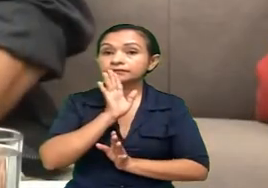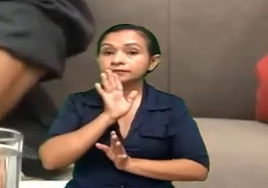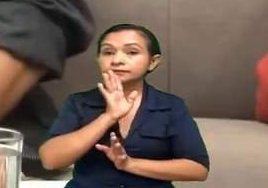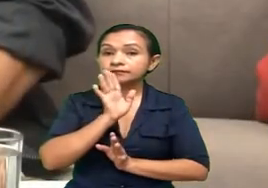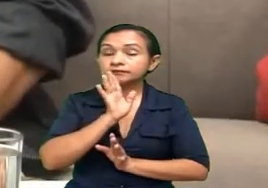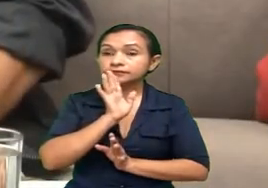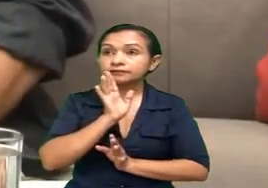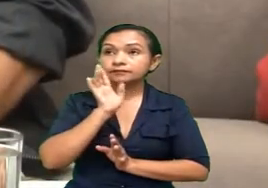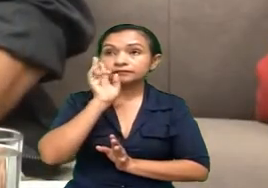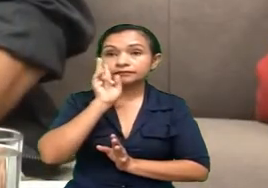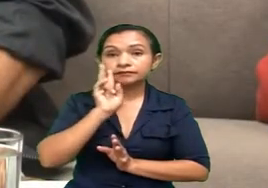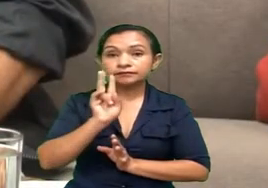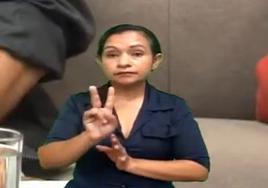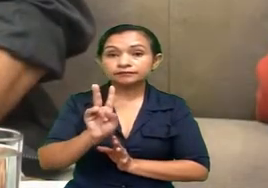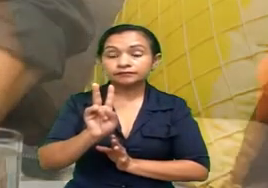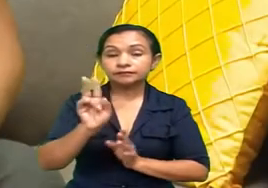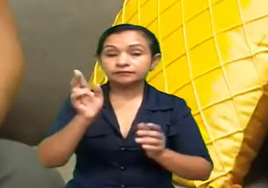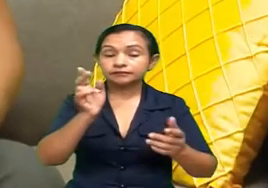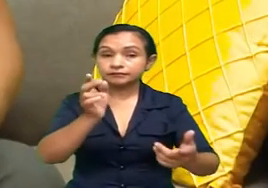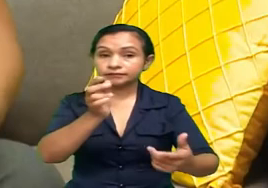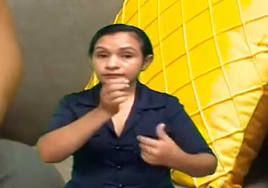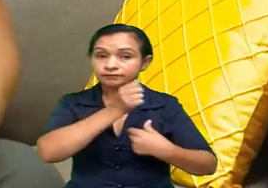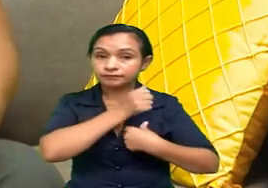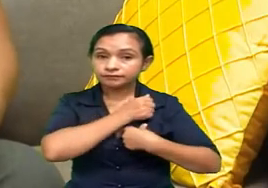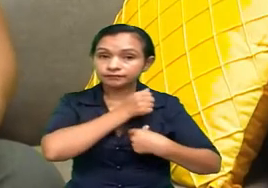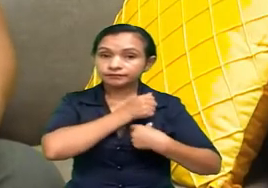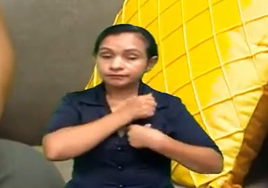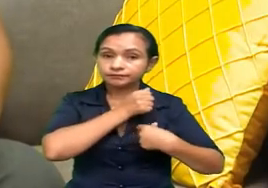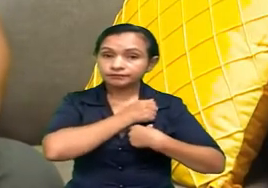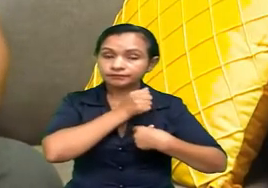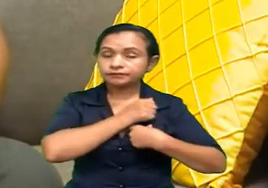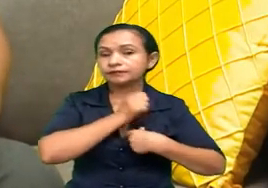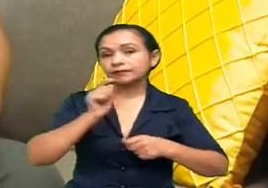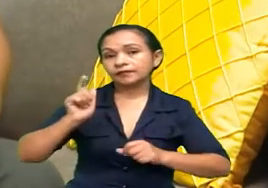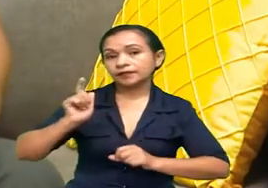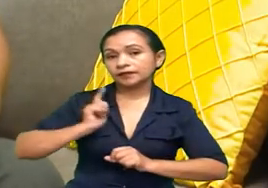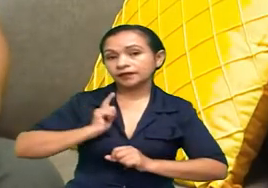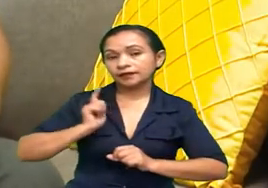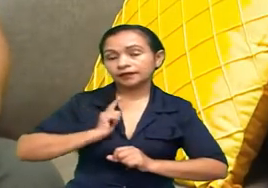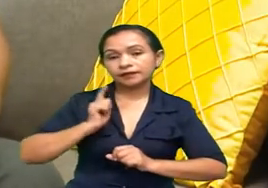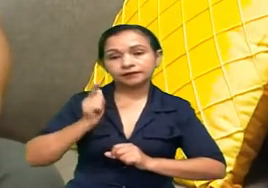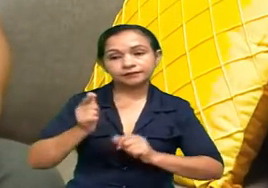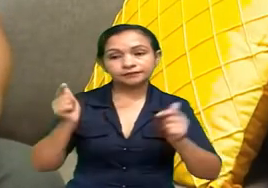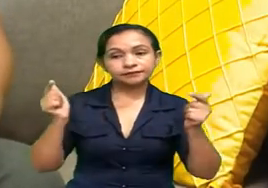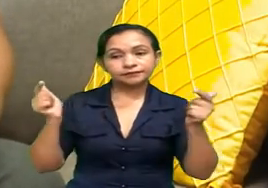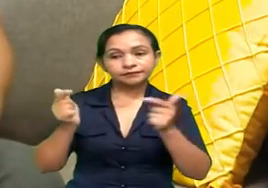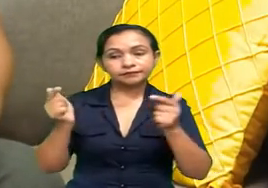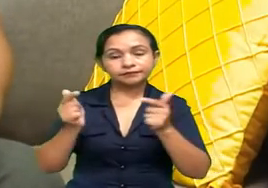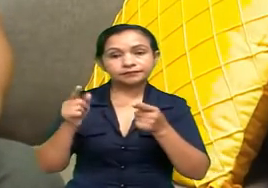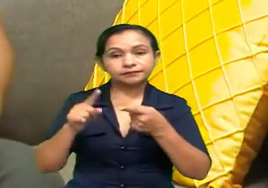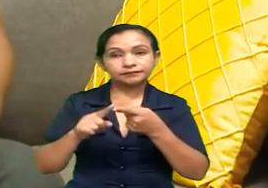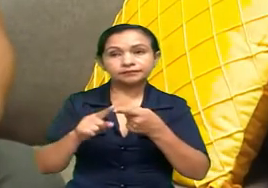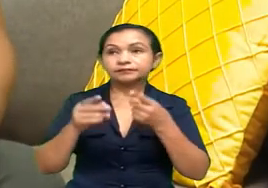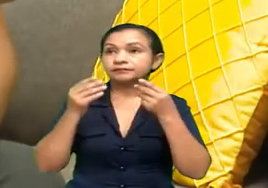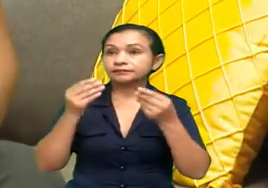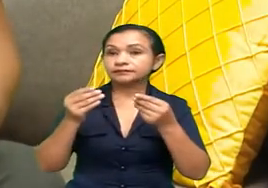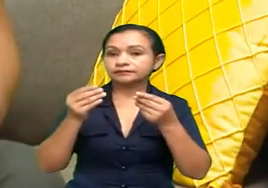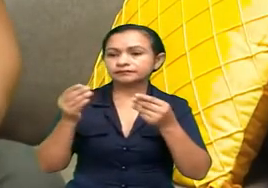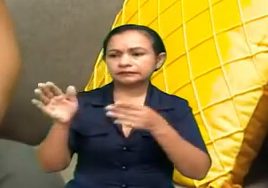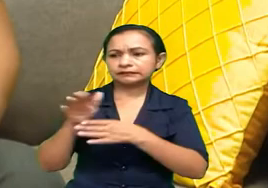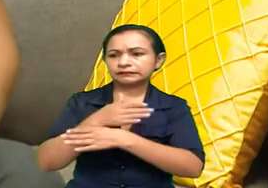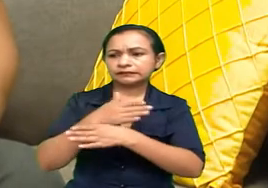desde el punto de vista militar, había, en cuanto a armamento, había mucha